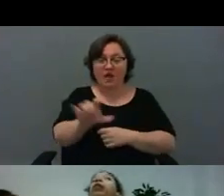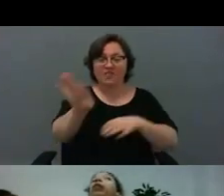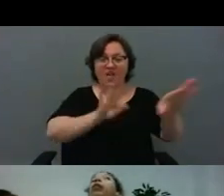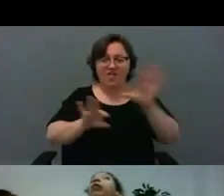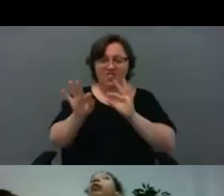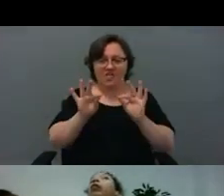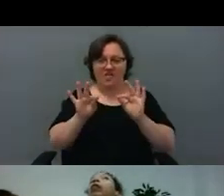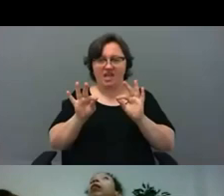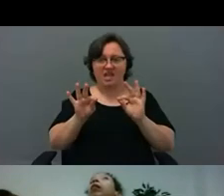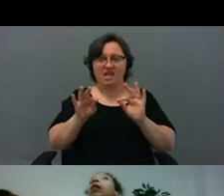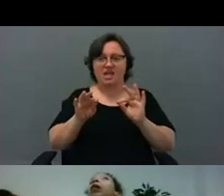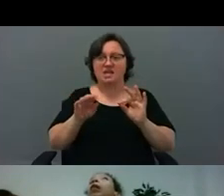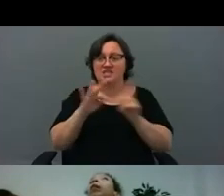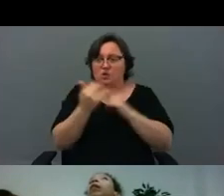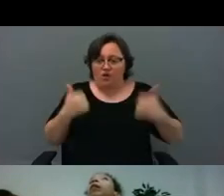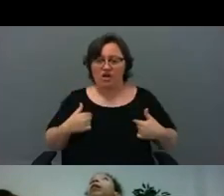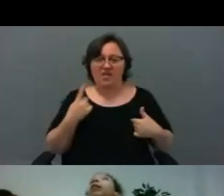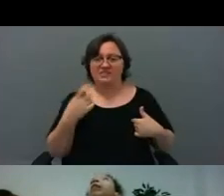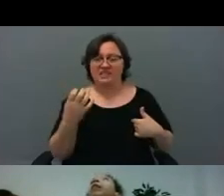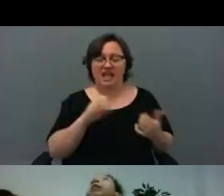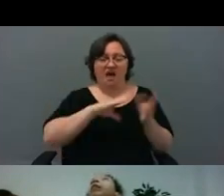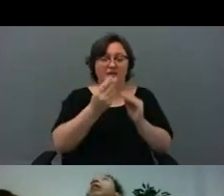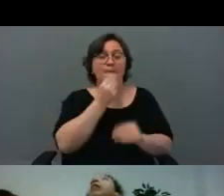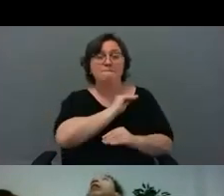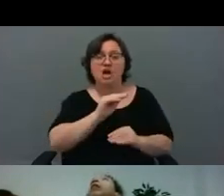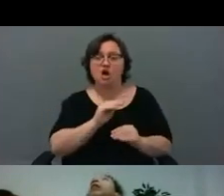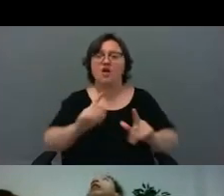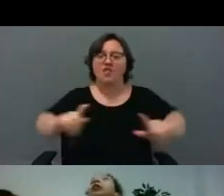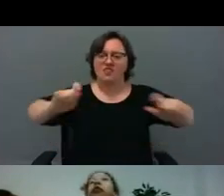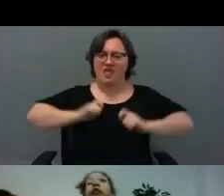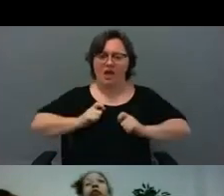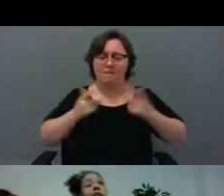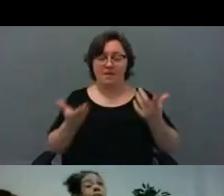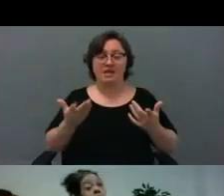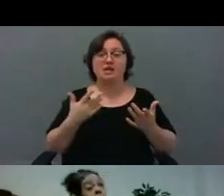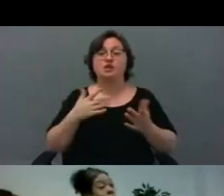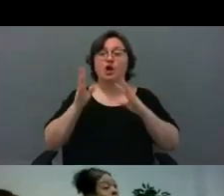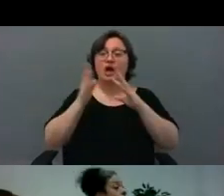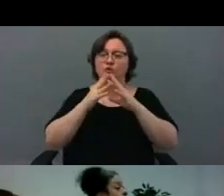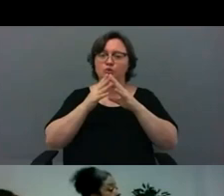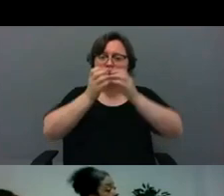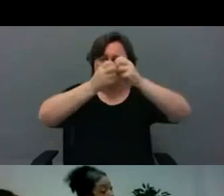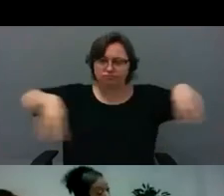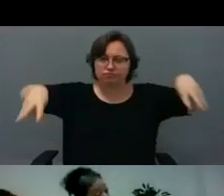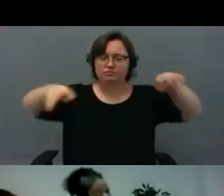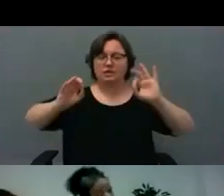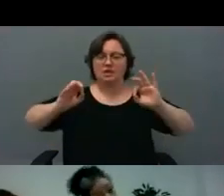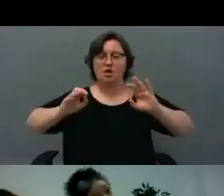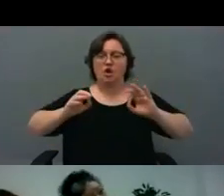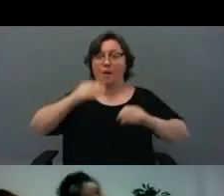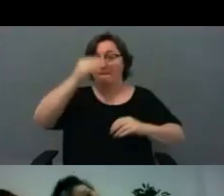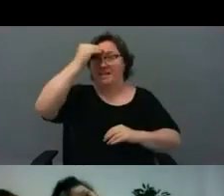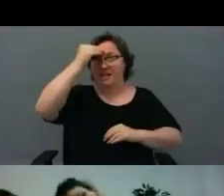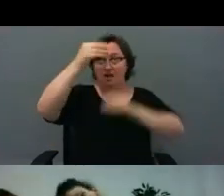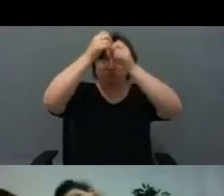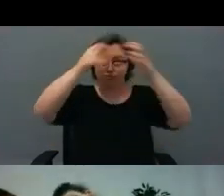solución habitacional está, la que se adapte mejor a sus necesidades, que se creen estructuras, que piensen en las